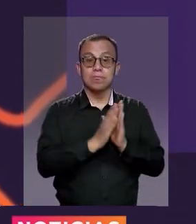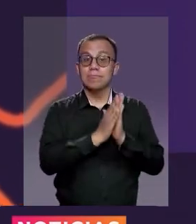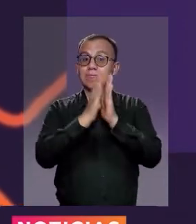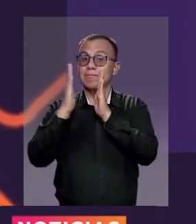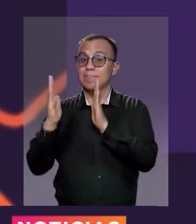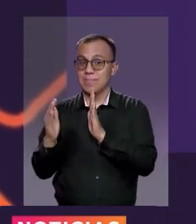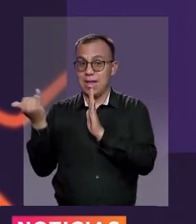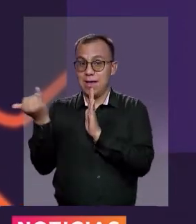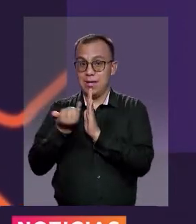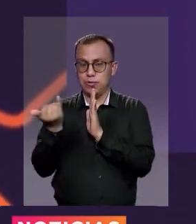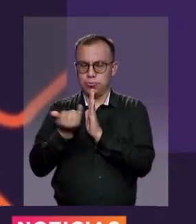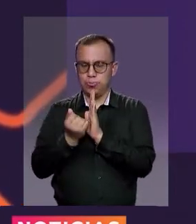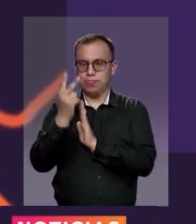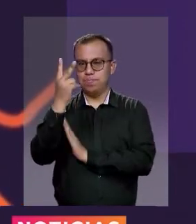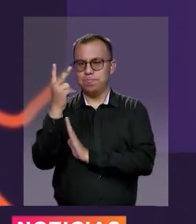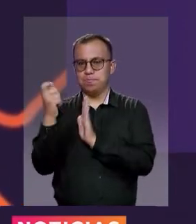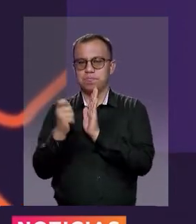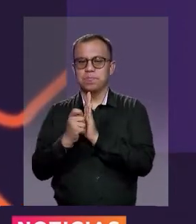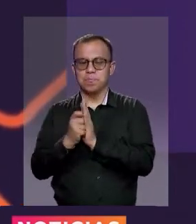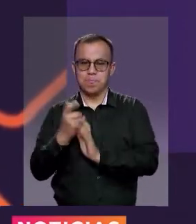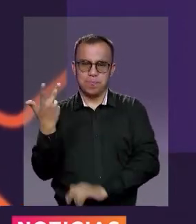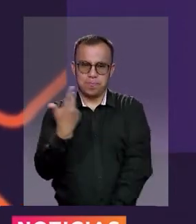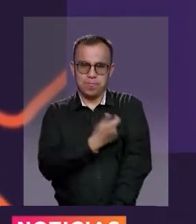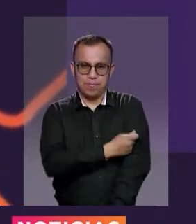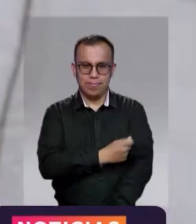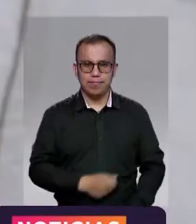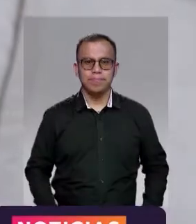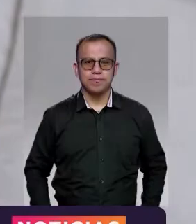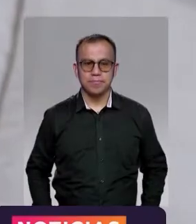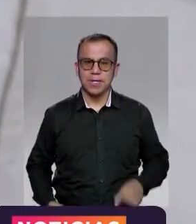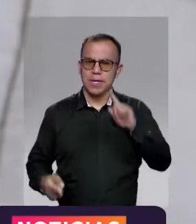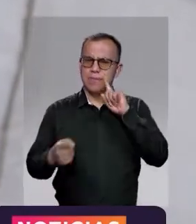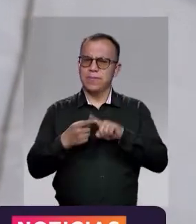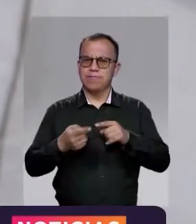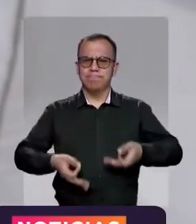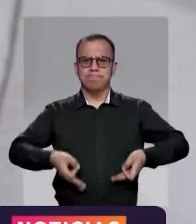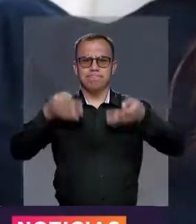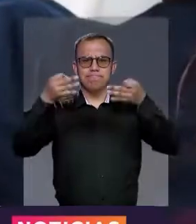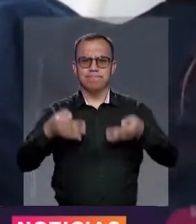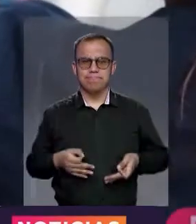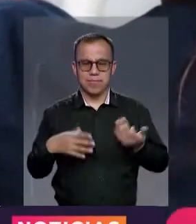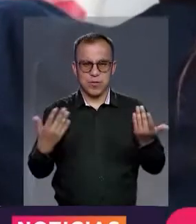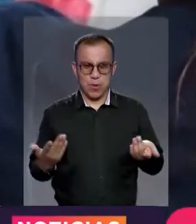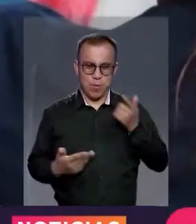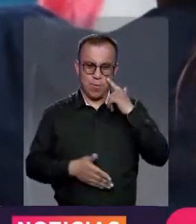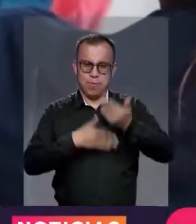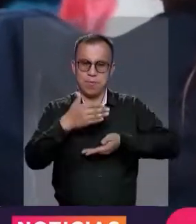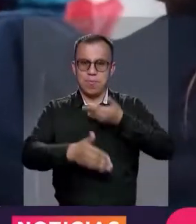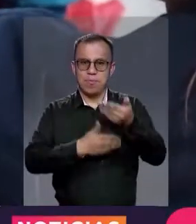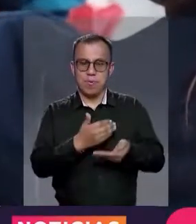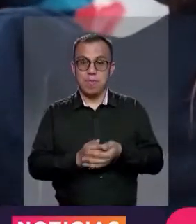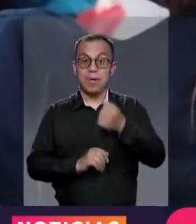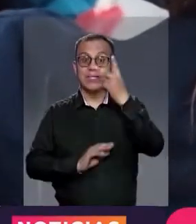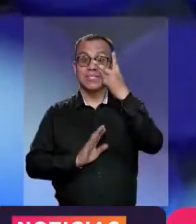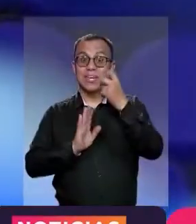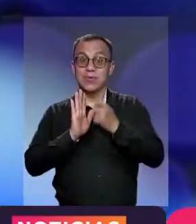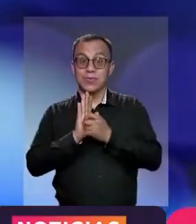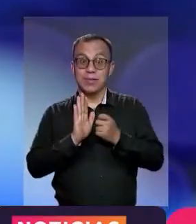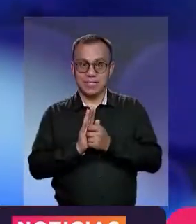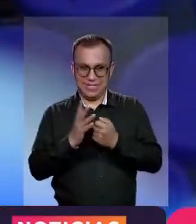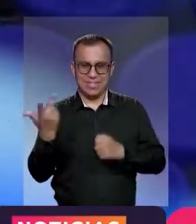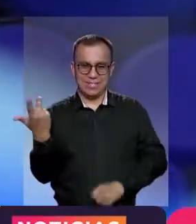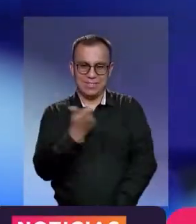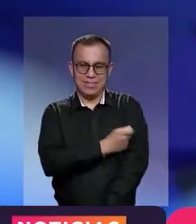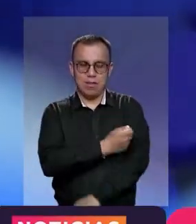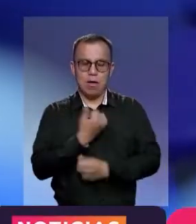el 26,43% a segunda dosis. Con el fin de garantizar la aplicación de la vacuna en su segunda dosis, la Secretaría de